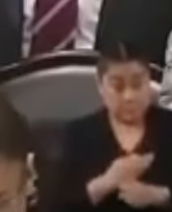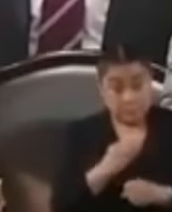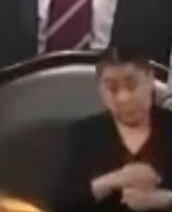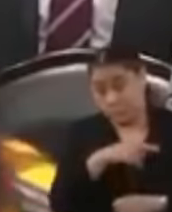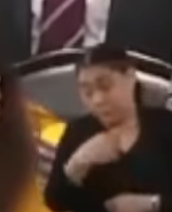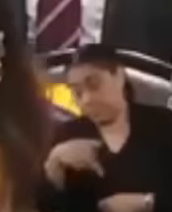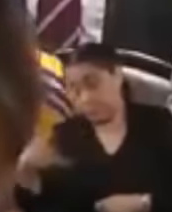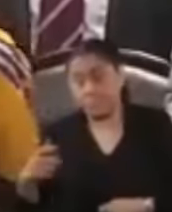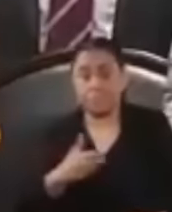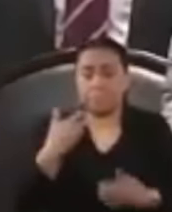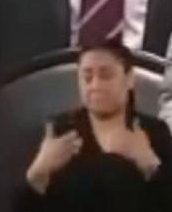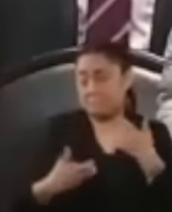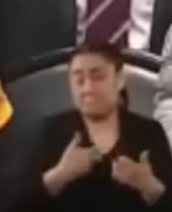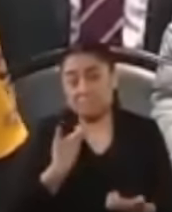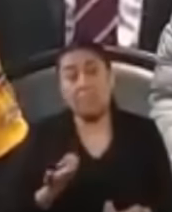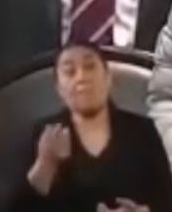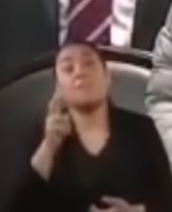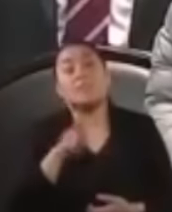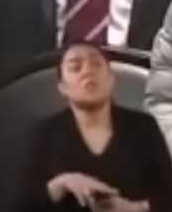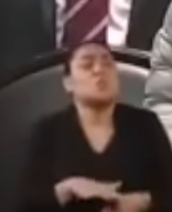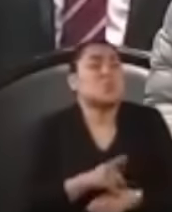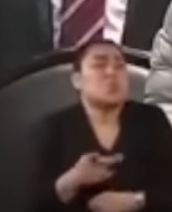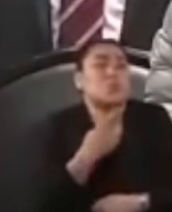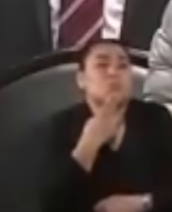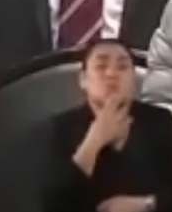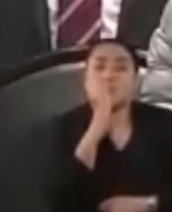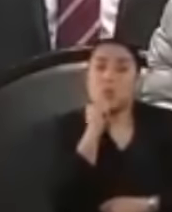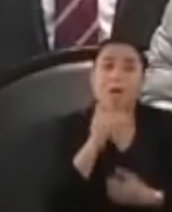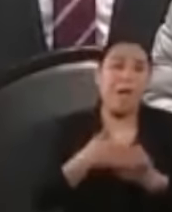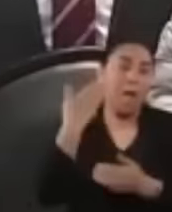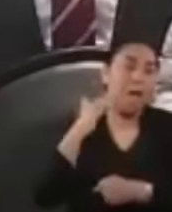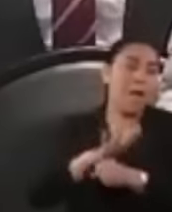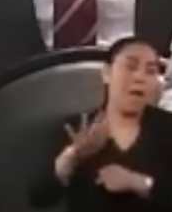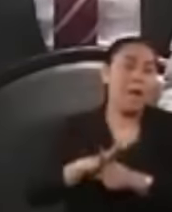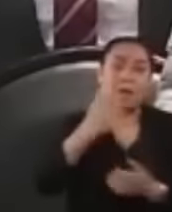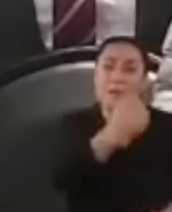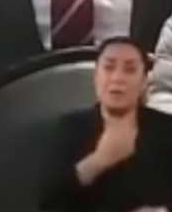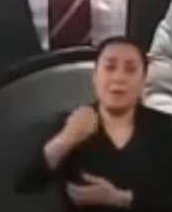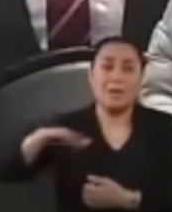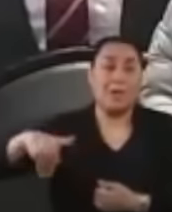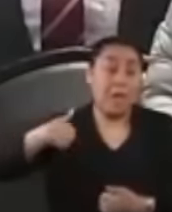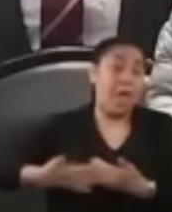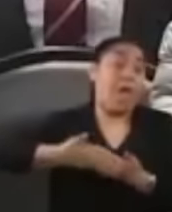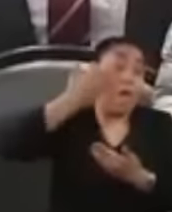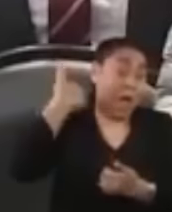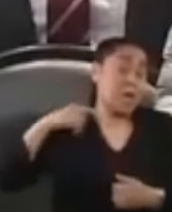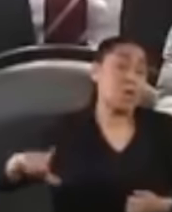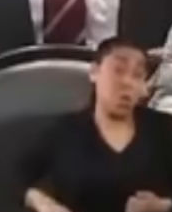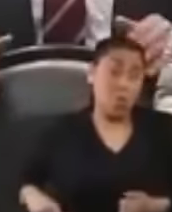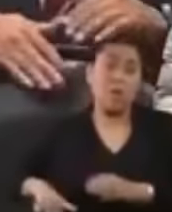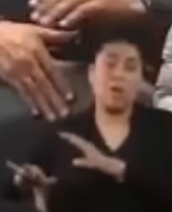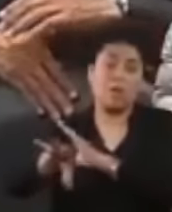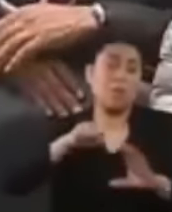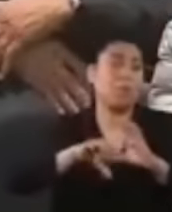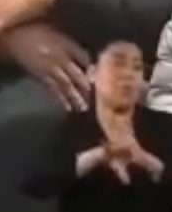quejarse es porque ya no pueden utilizar los fondos que como gobernadores despilfarraron y se robaron